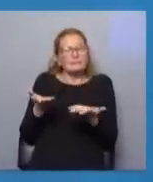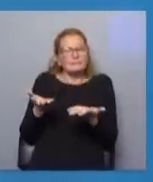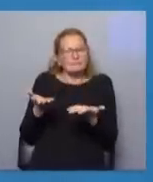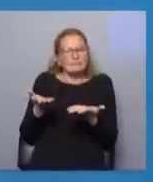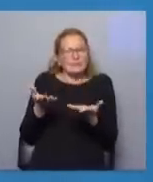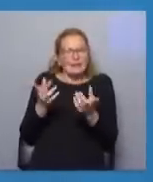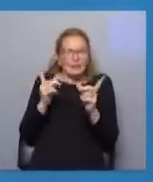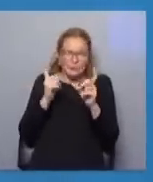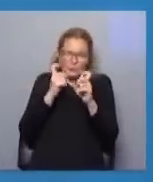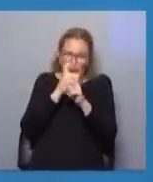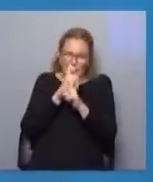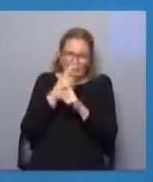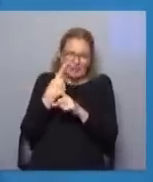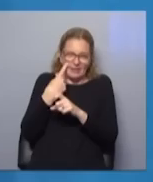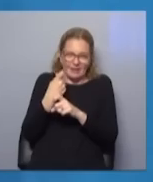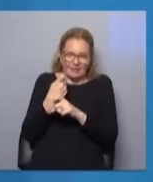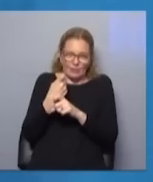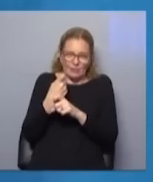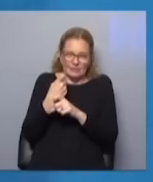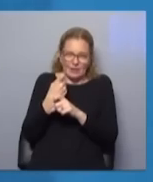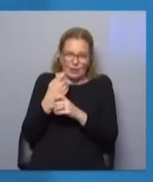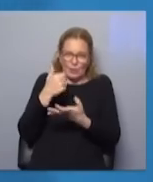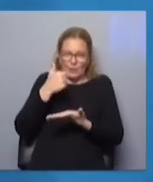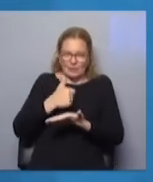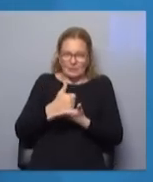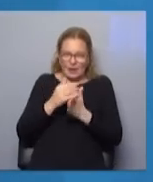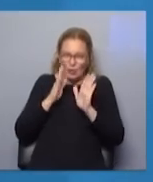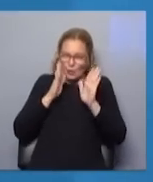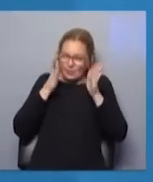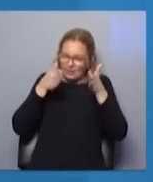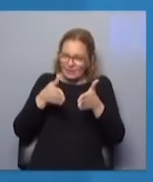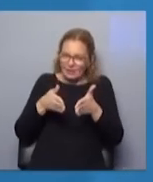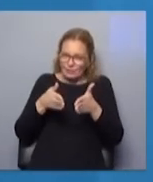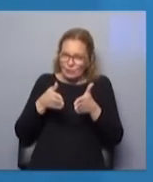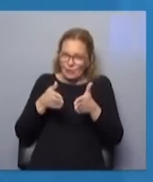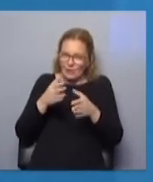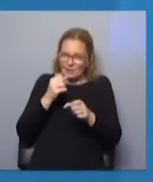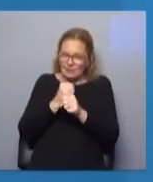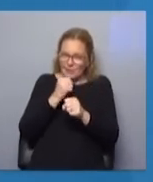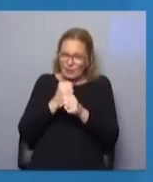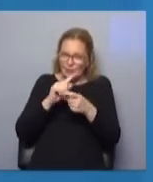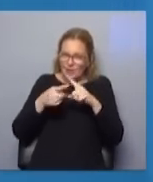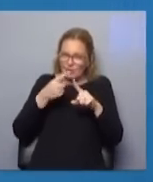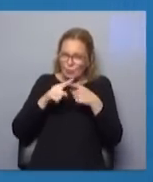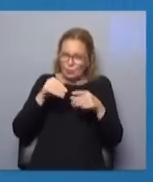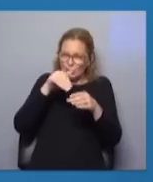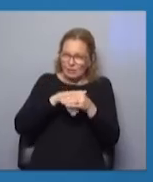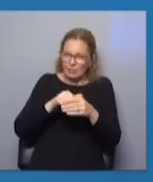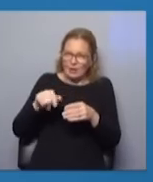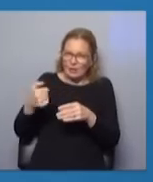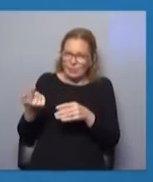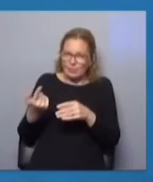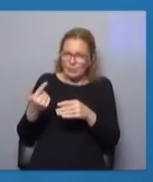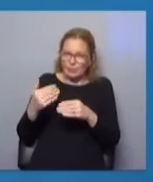es difícil identificar cómo que se está concentrado en gestión y la discusión electoral queda para después es